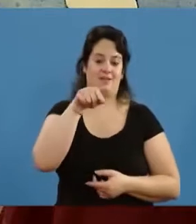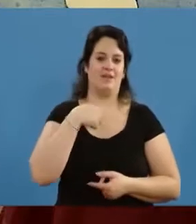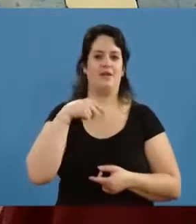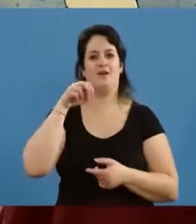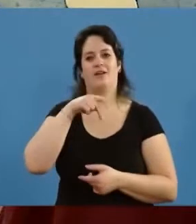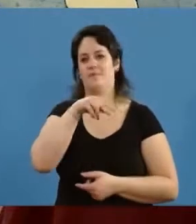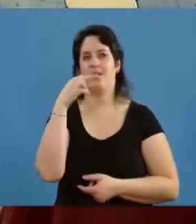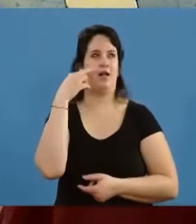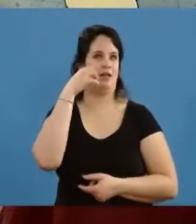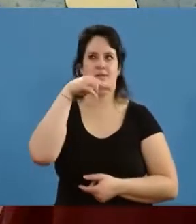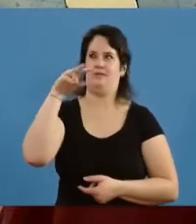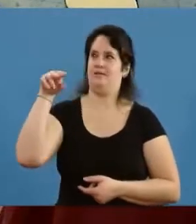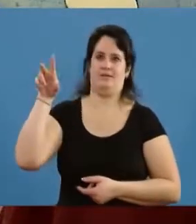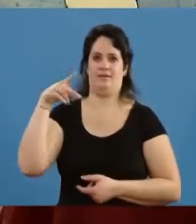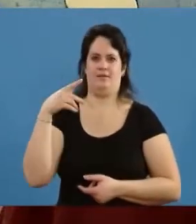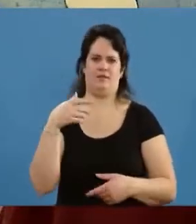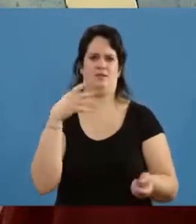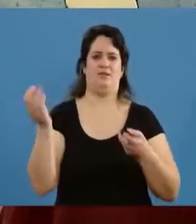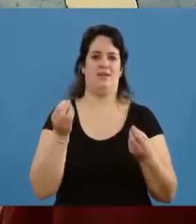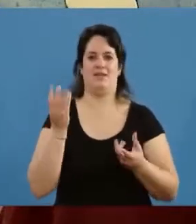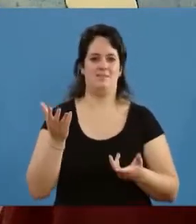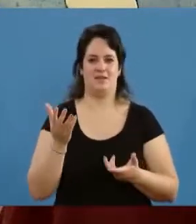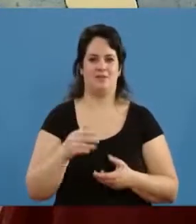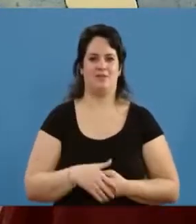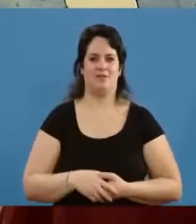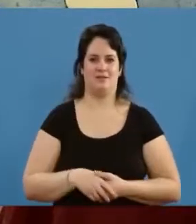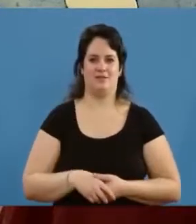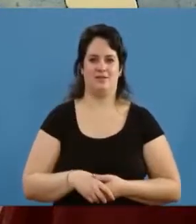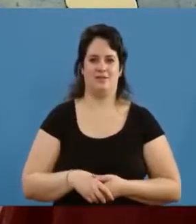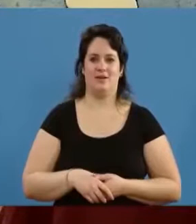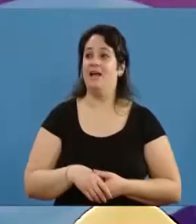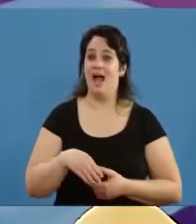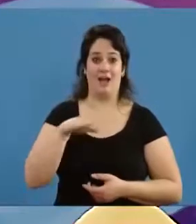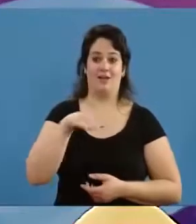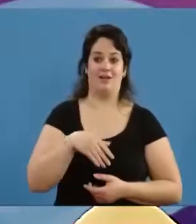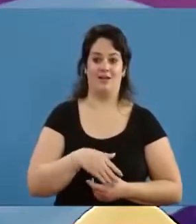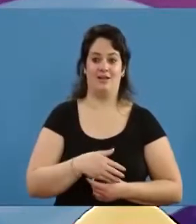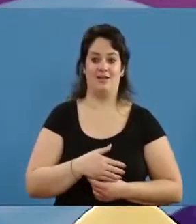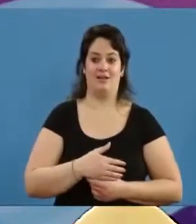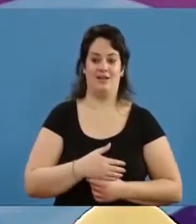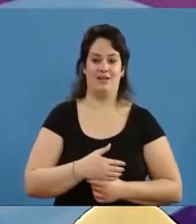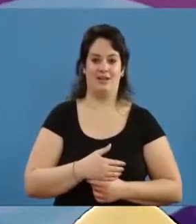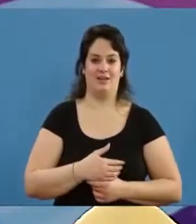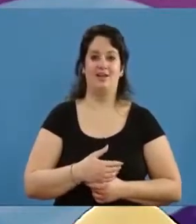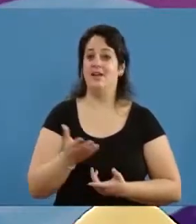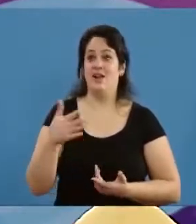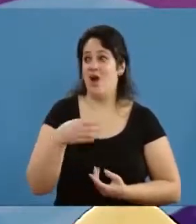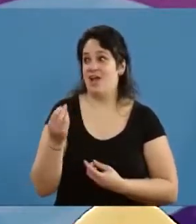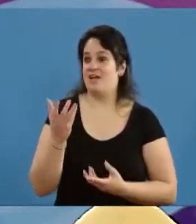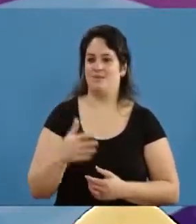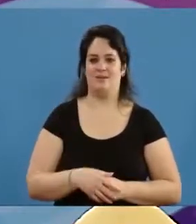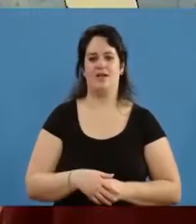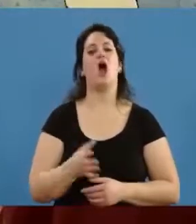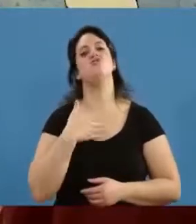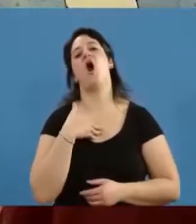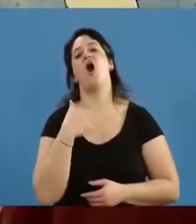caminaba distraído. ¿Y qué le pasó? Claro, Tomás caminaba distraído. ¿Y qué le pasó? No, yo